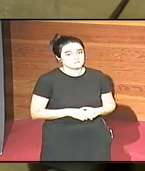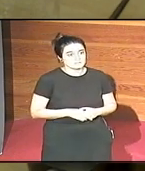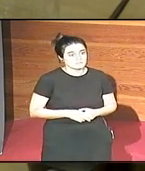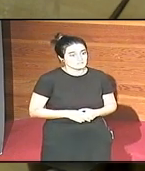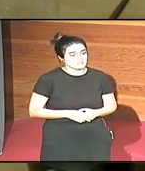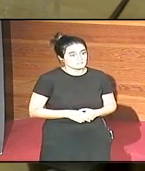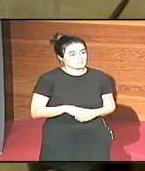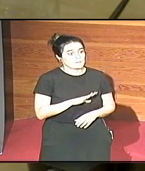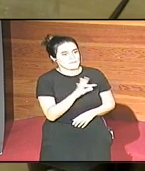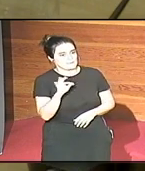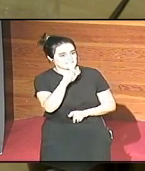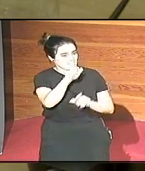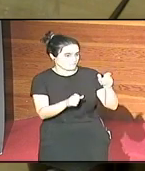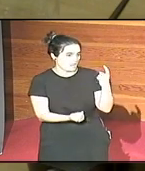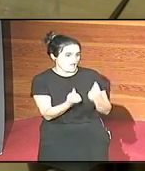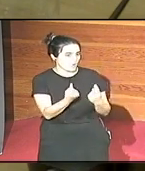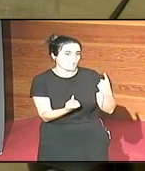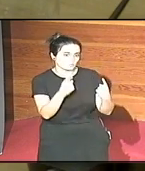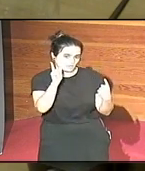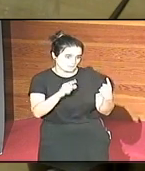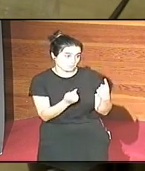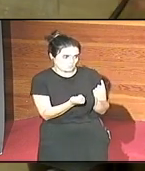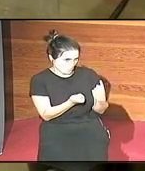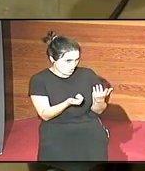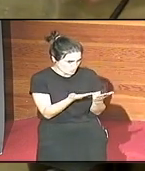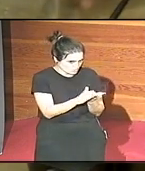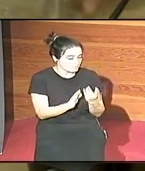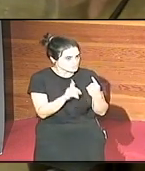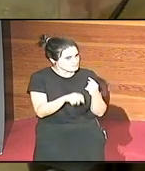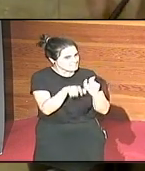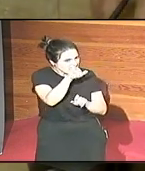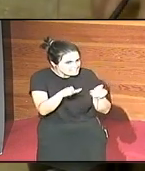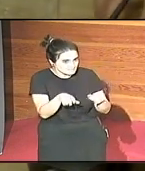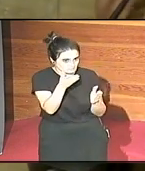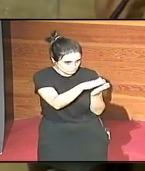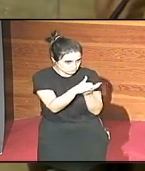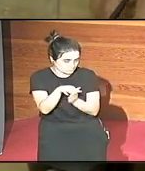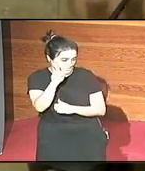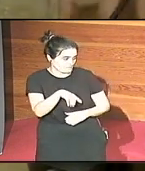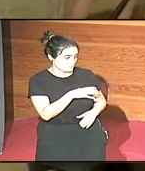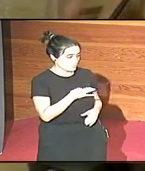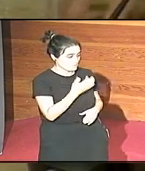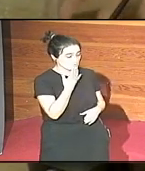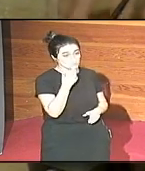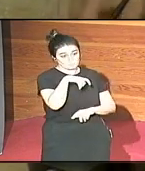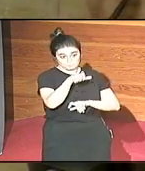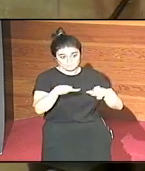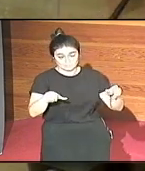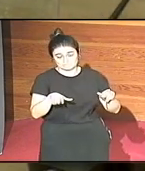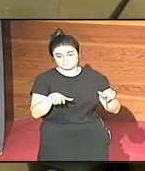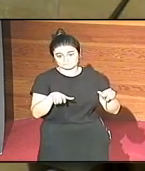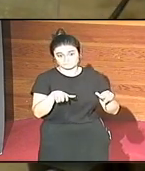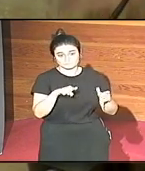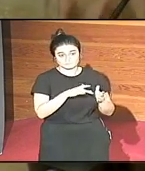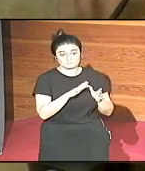Y algunos civiles, pocos, pero algunos civiles también, de gente que ha o bien retornado a los